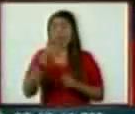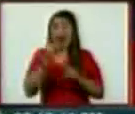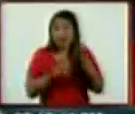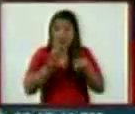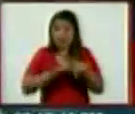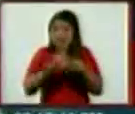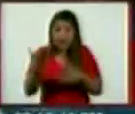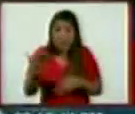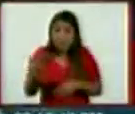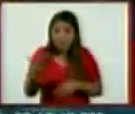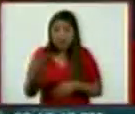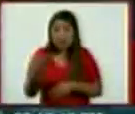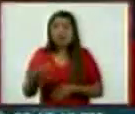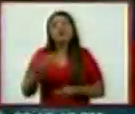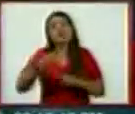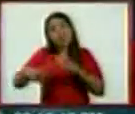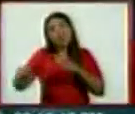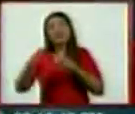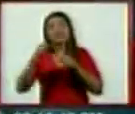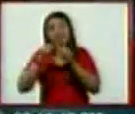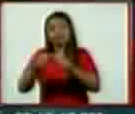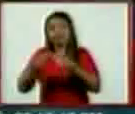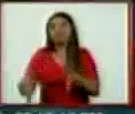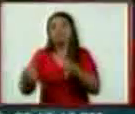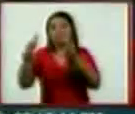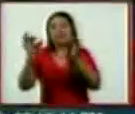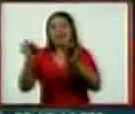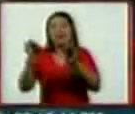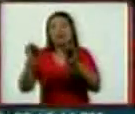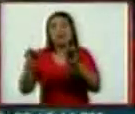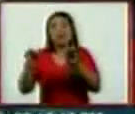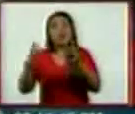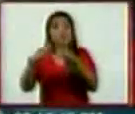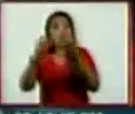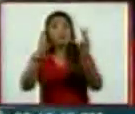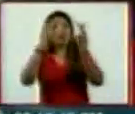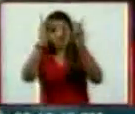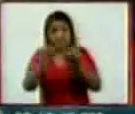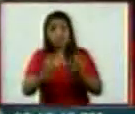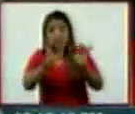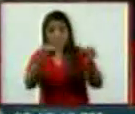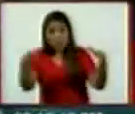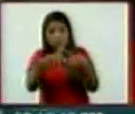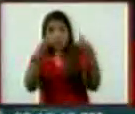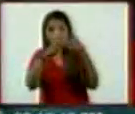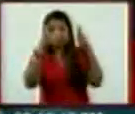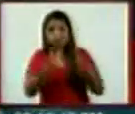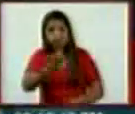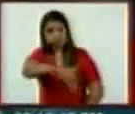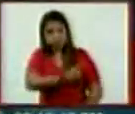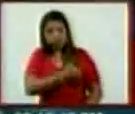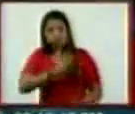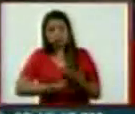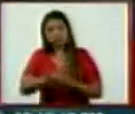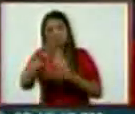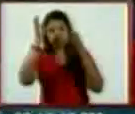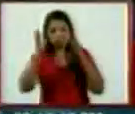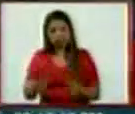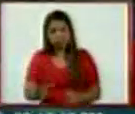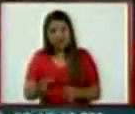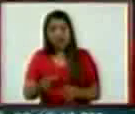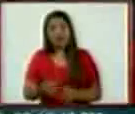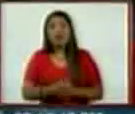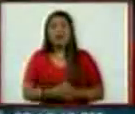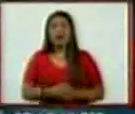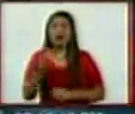tomarlas, las estructurales también, pero que sean, que nazcan del consenso universitario para que tengan pues la legitimidad y la fuerza